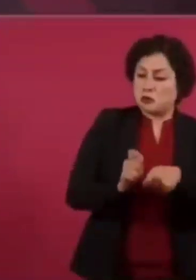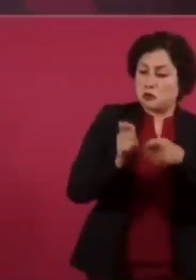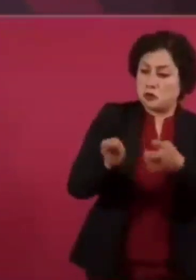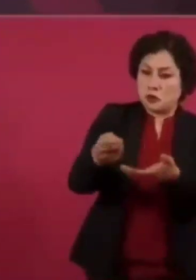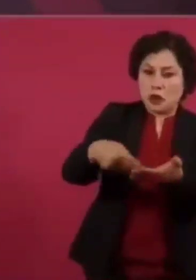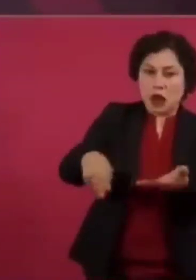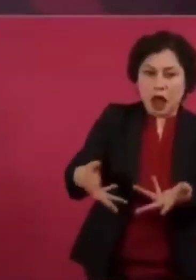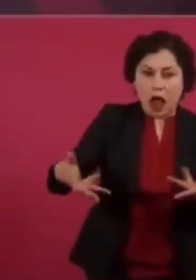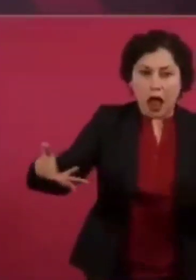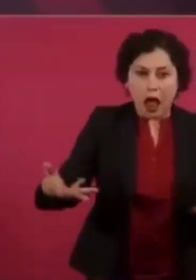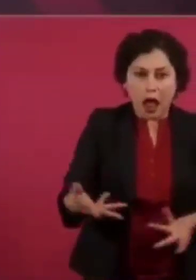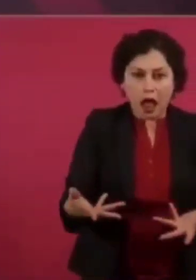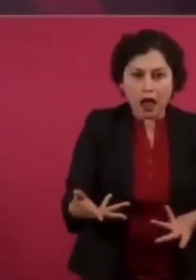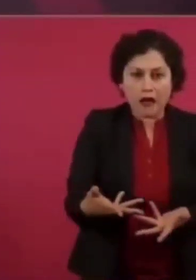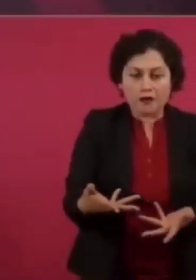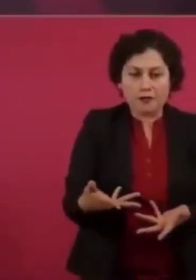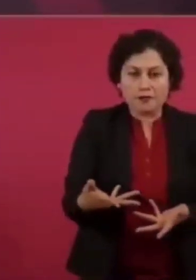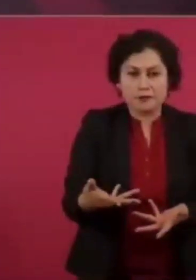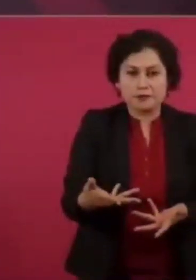¿En sentido figurado?